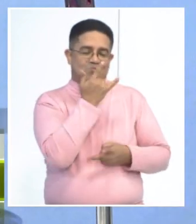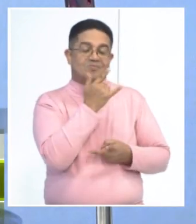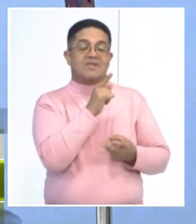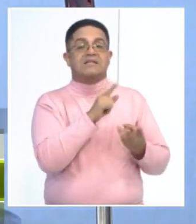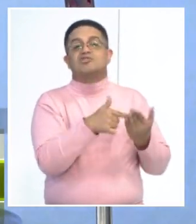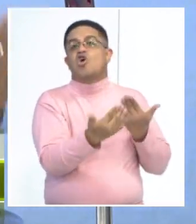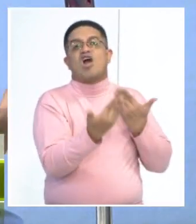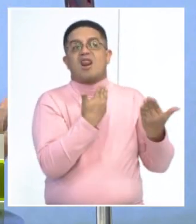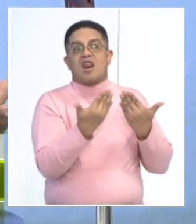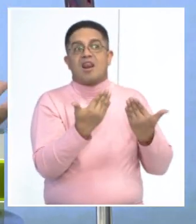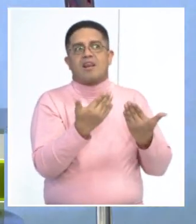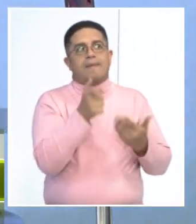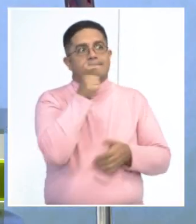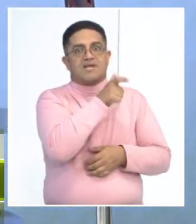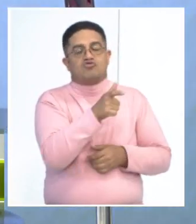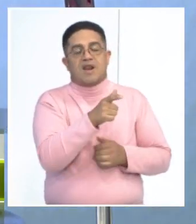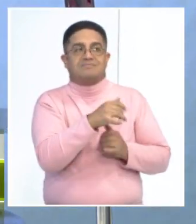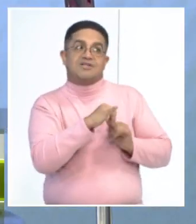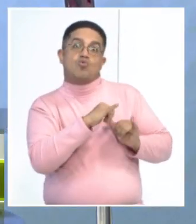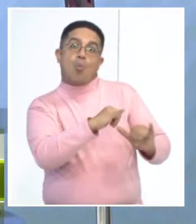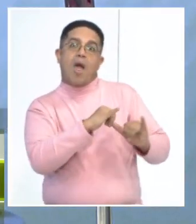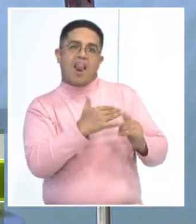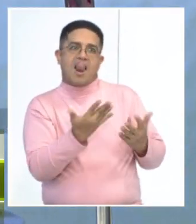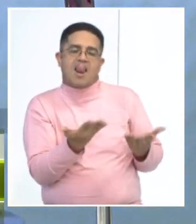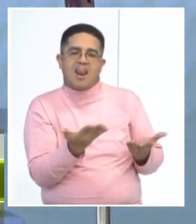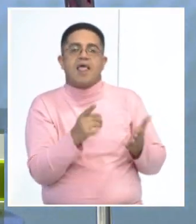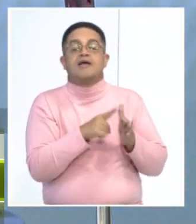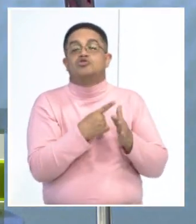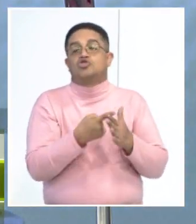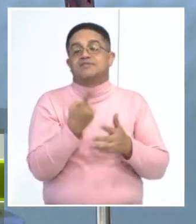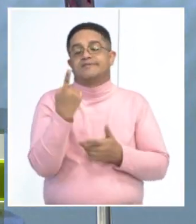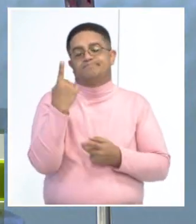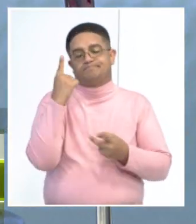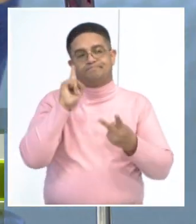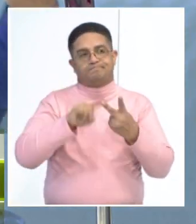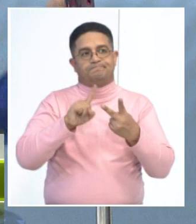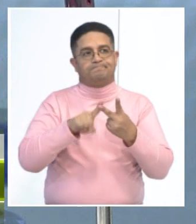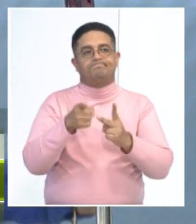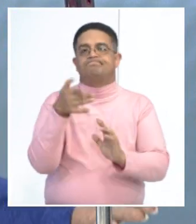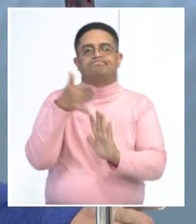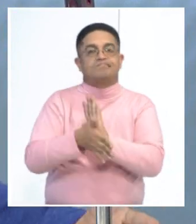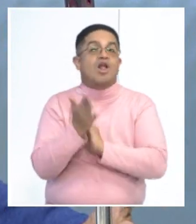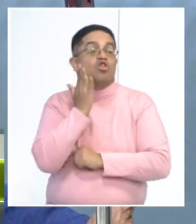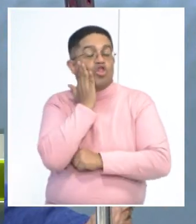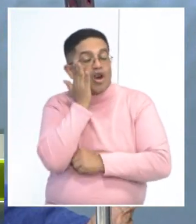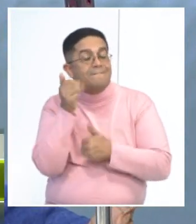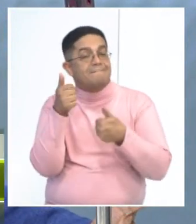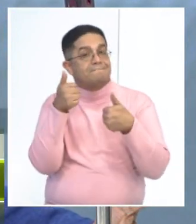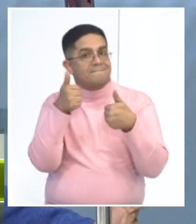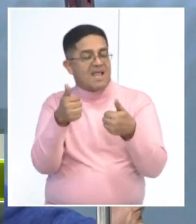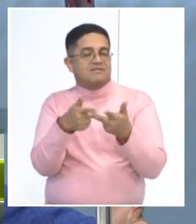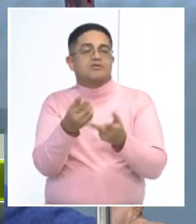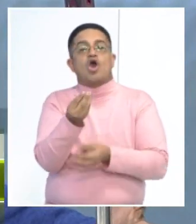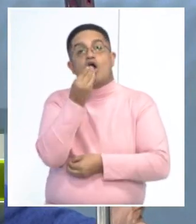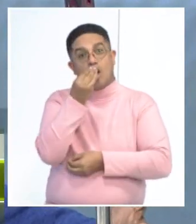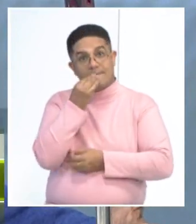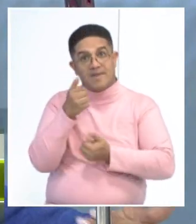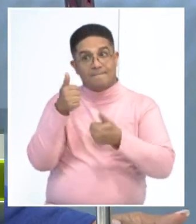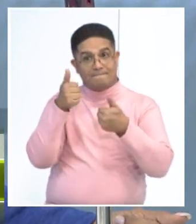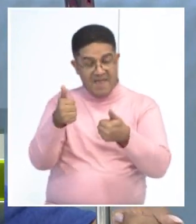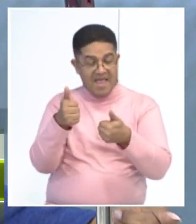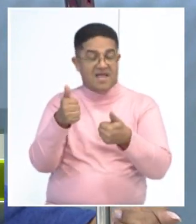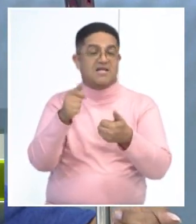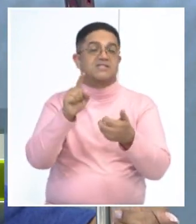con los nuestros. De manera que otro punto, aparte de dormir bien o de alimentarnos de forma